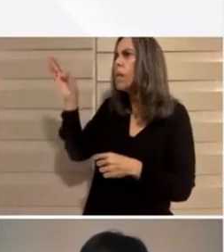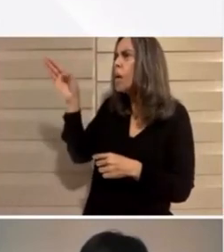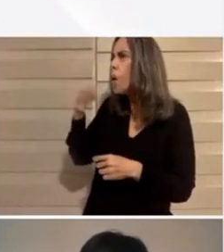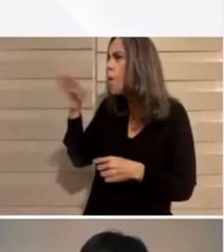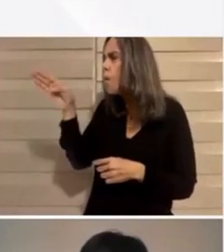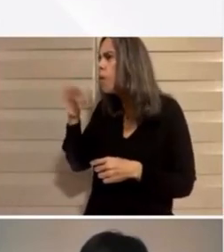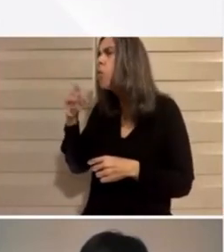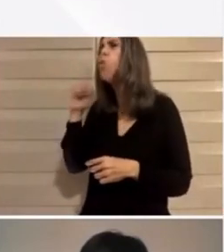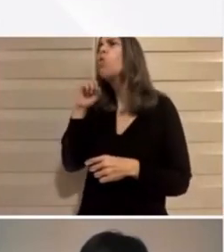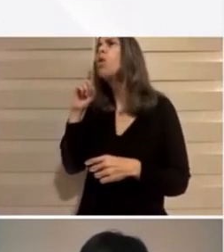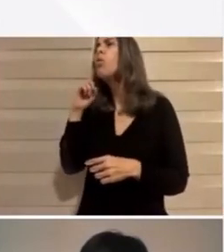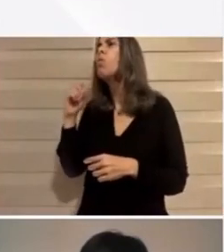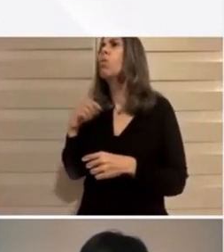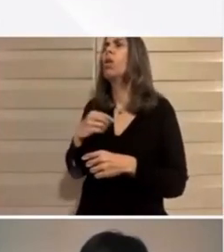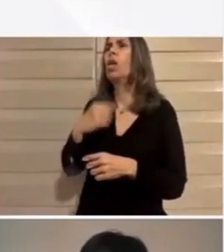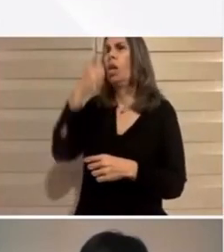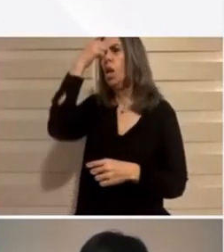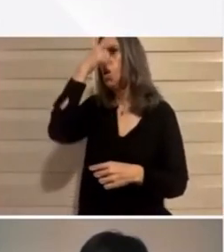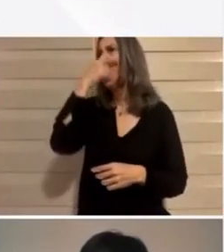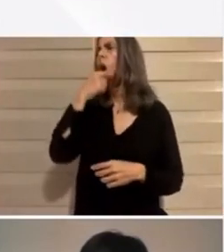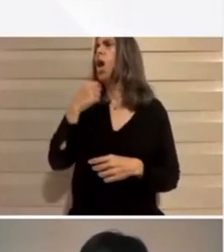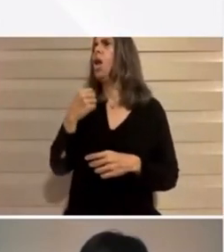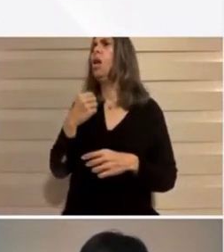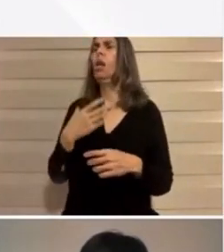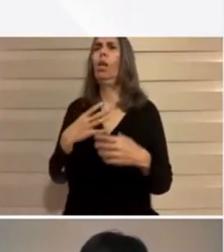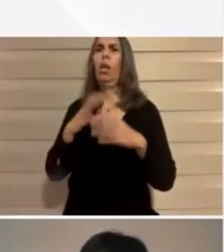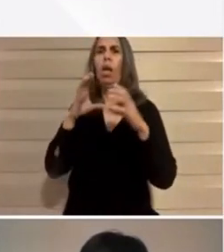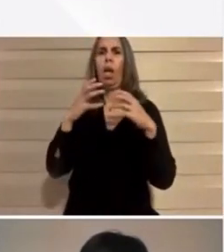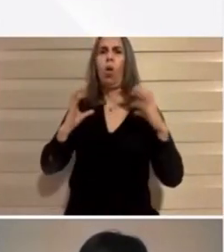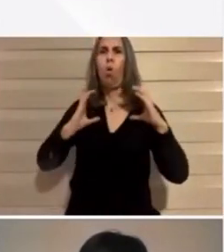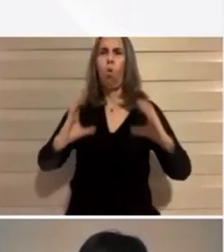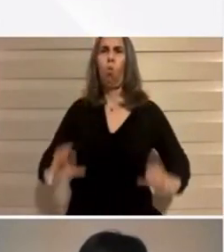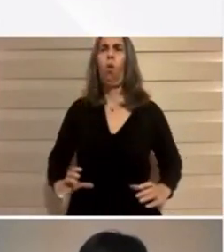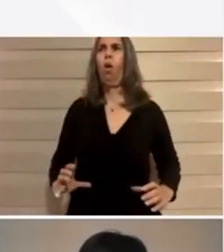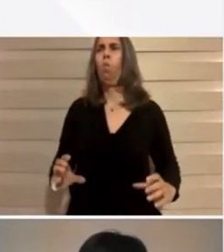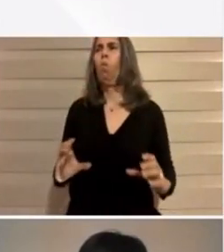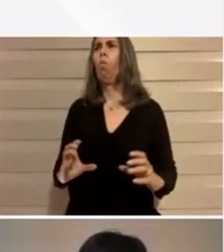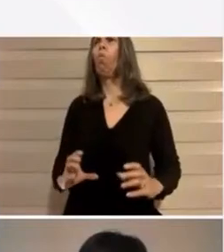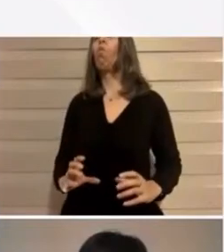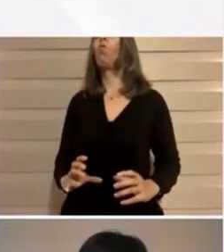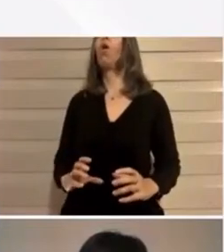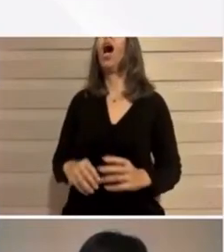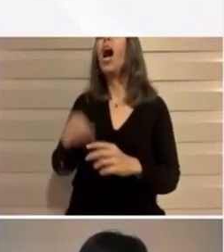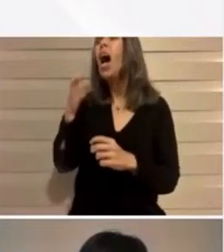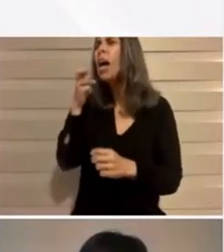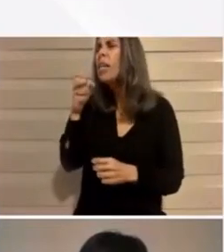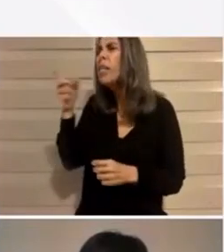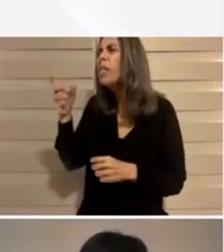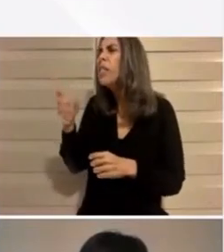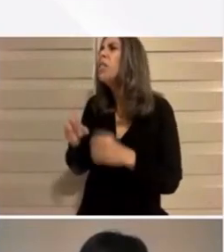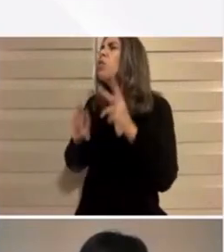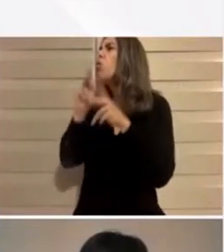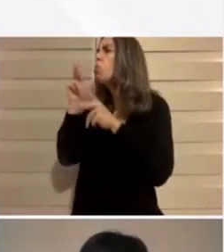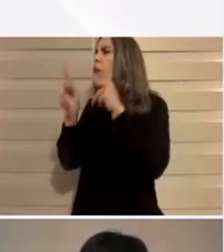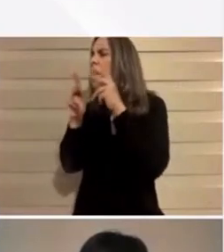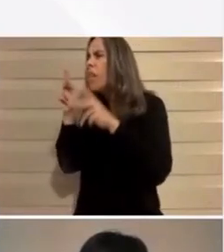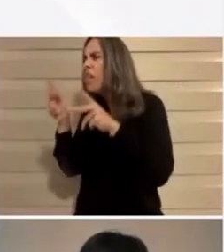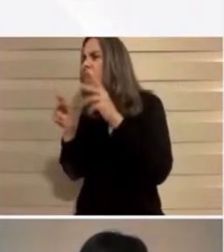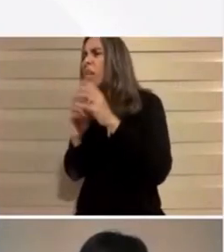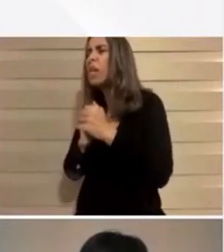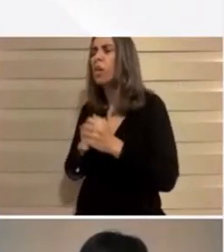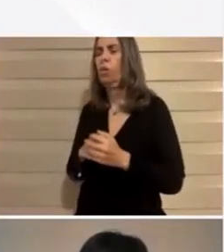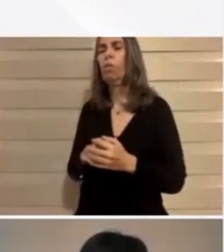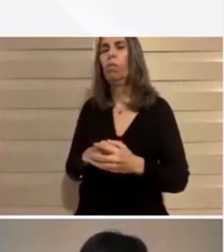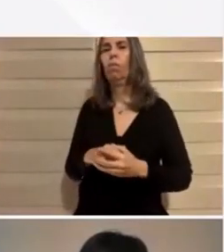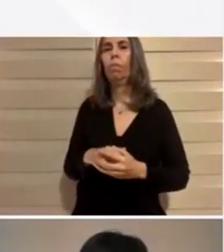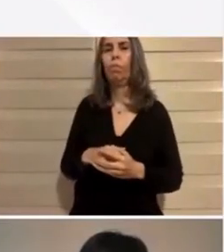caras alargadas? ¿Por qué los cuerpos como son? ¿Qué nos cuenta de su tiempo, de su época? Los museos son ventanas. Cuando